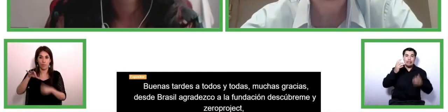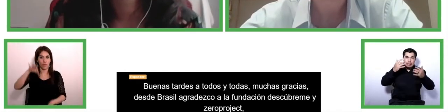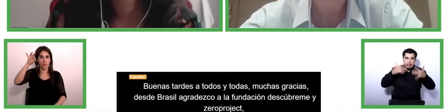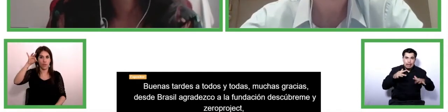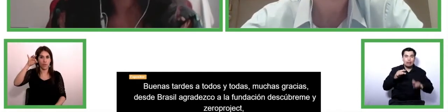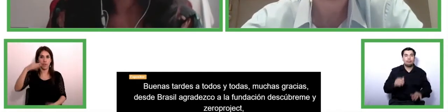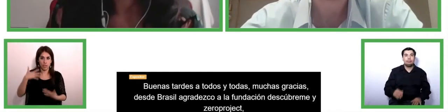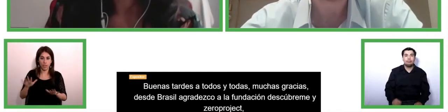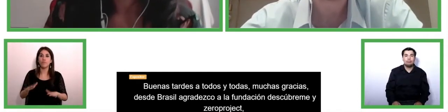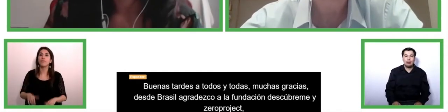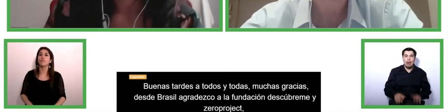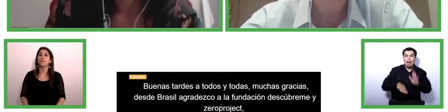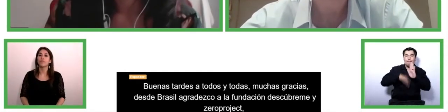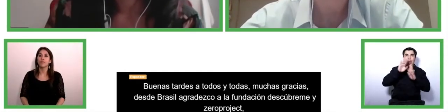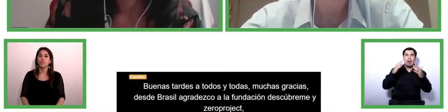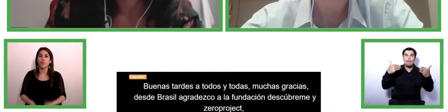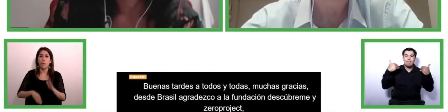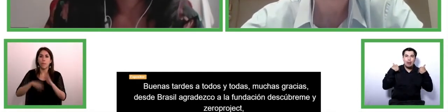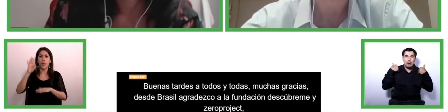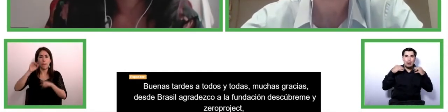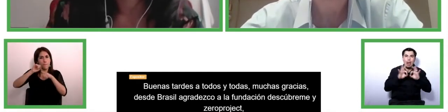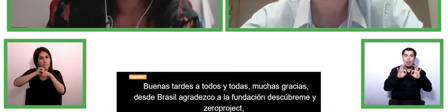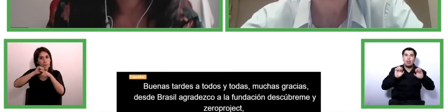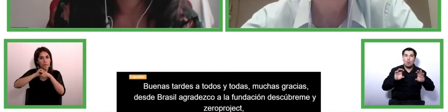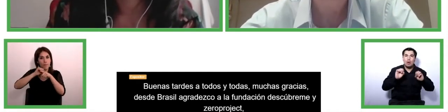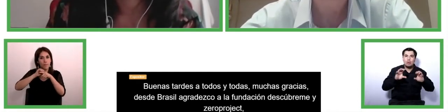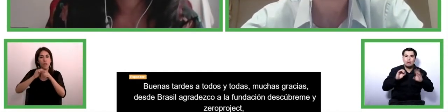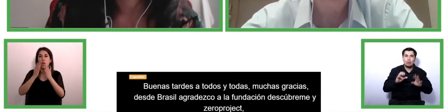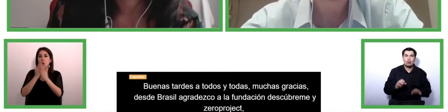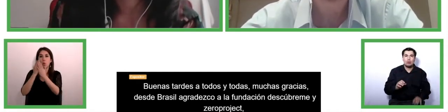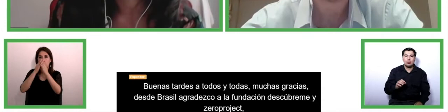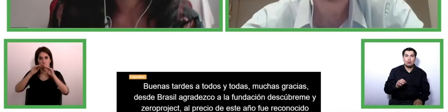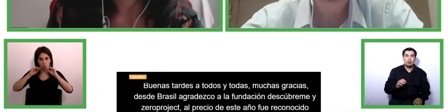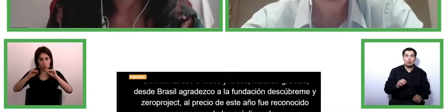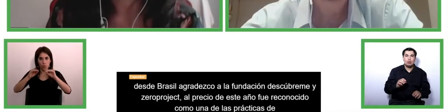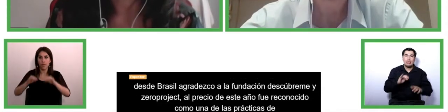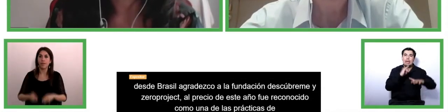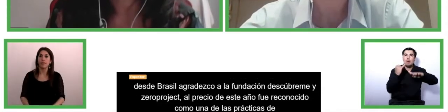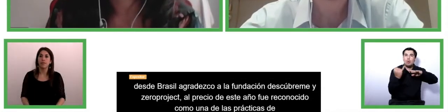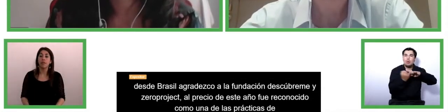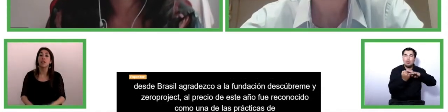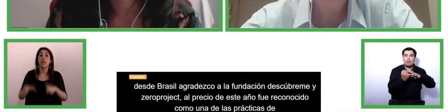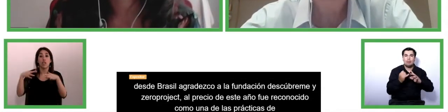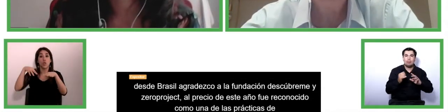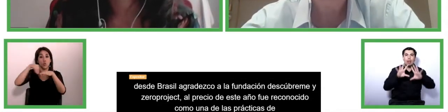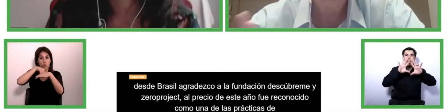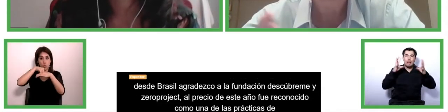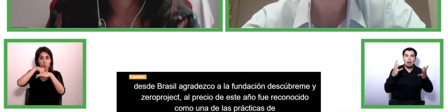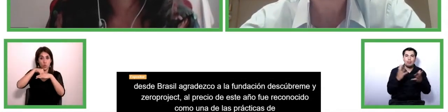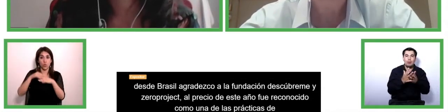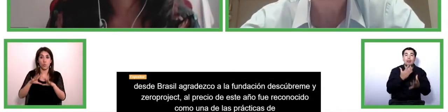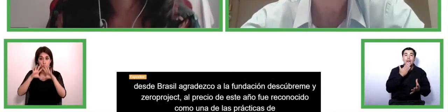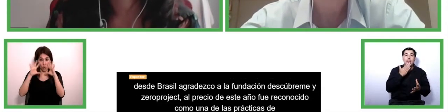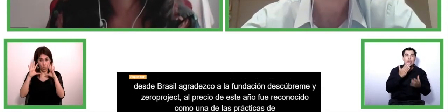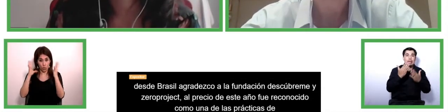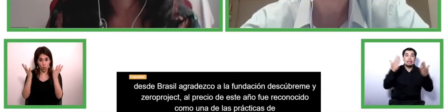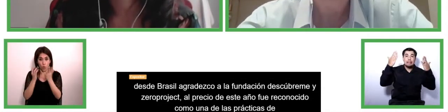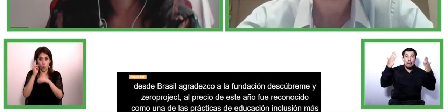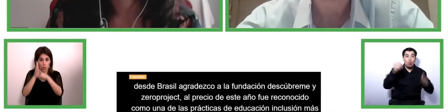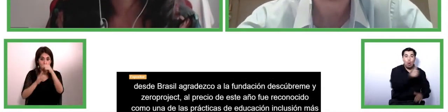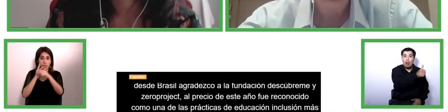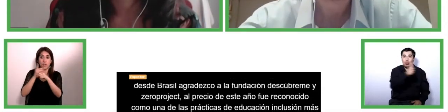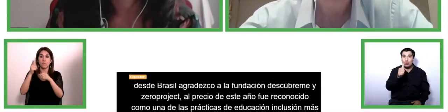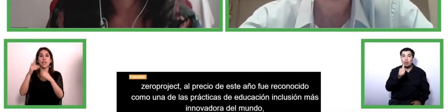reconocido como una de las prácticas de educación inclusiva más innovadoras del mundo. Saludo también a las presentes, a las